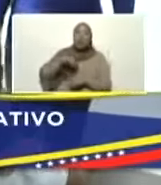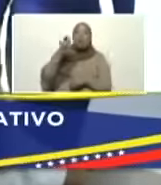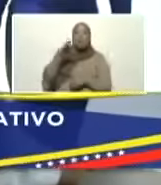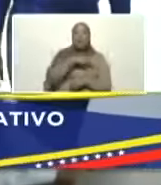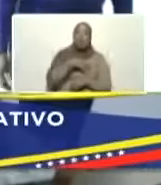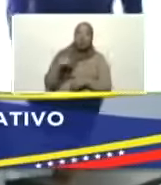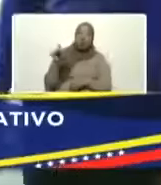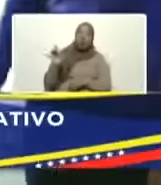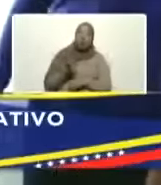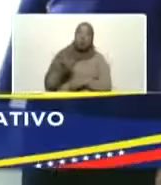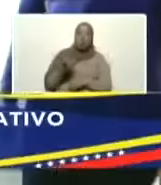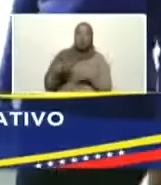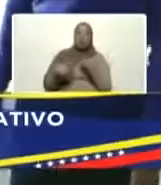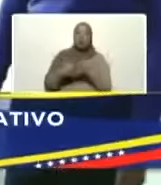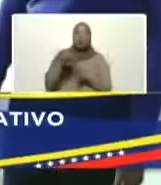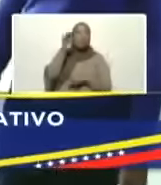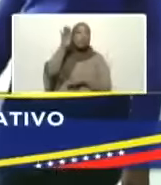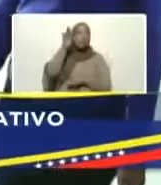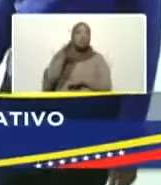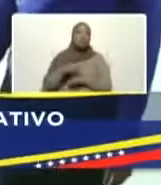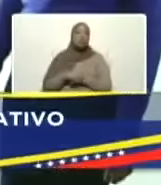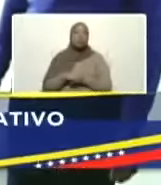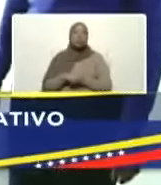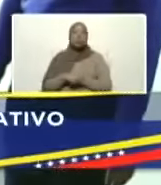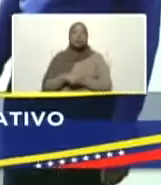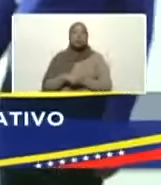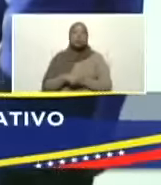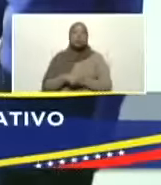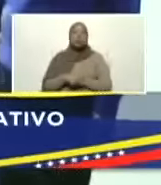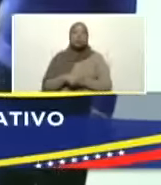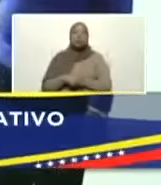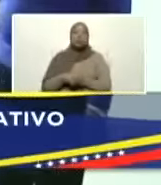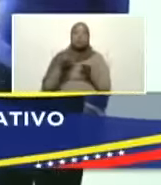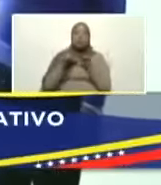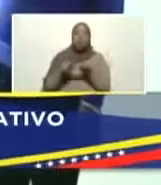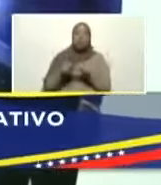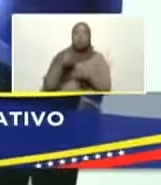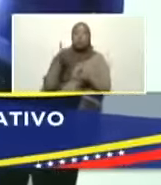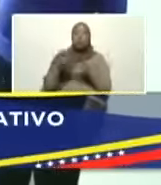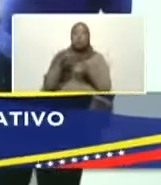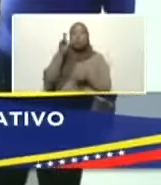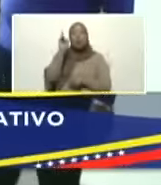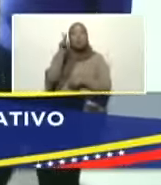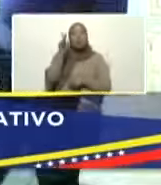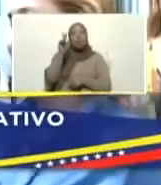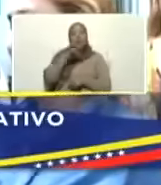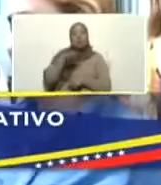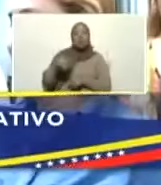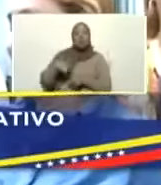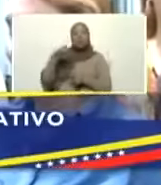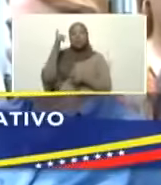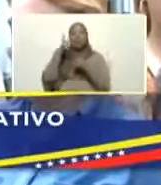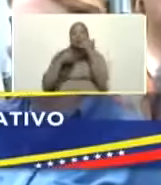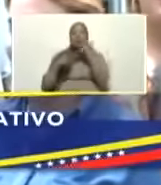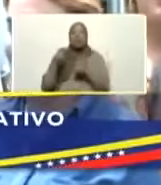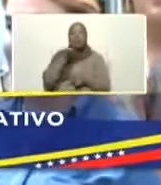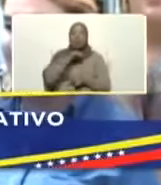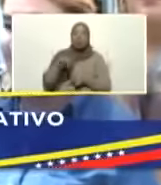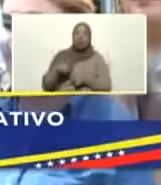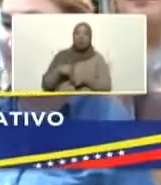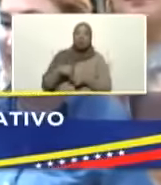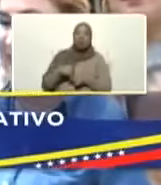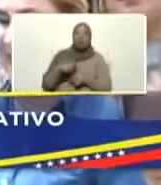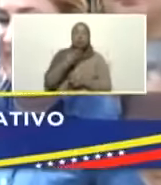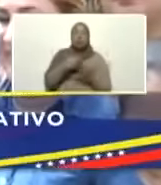querida anhelamos. A continuación le doy el pase con la profesora Chalimar Flores, directora